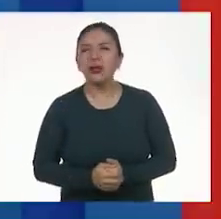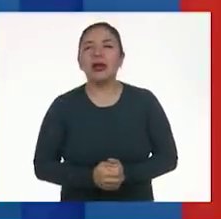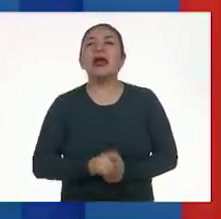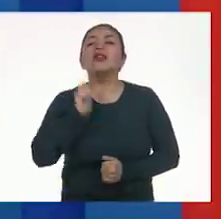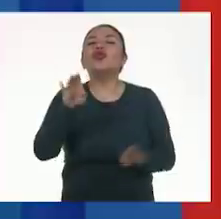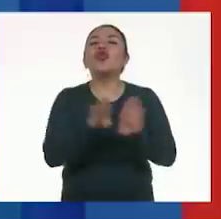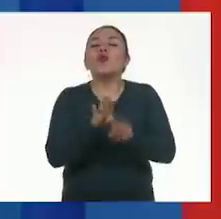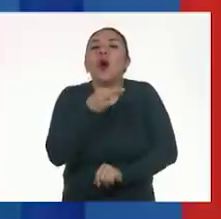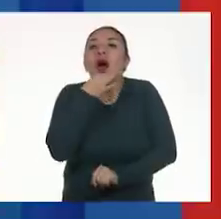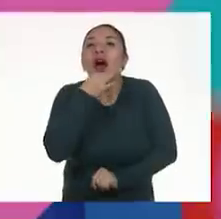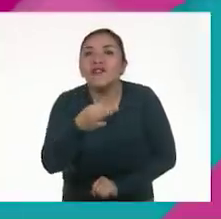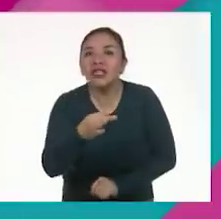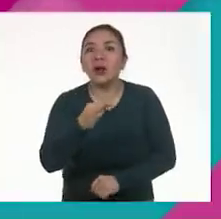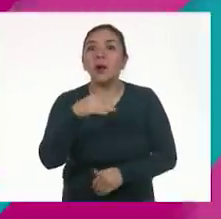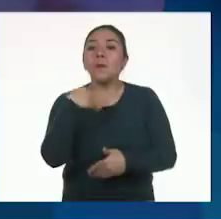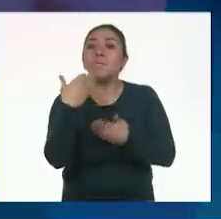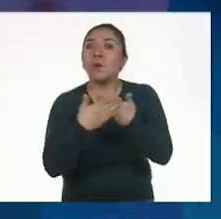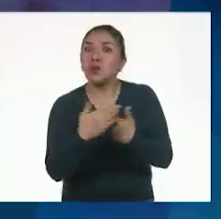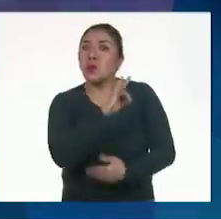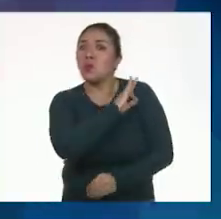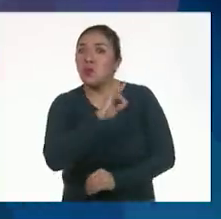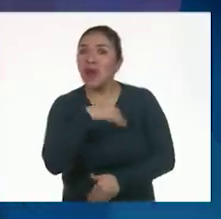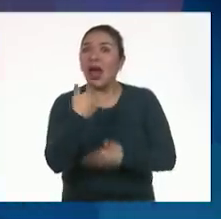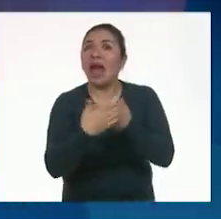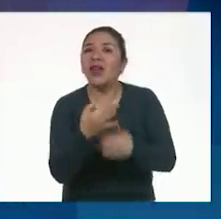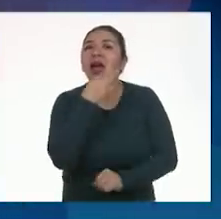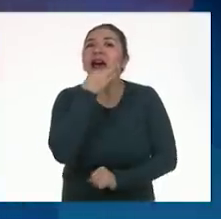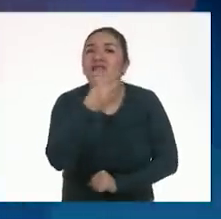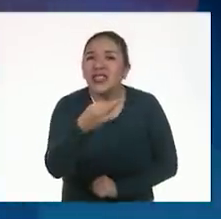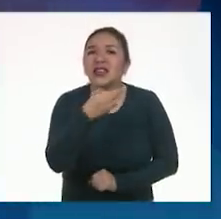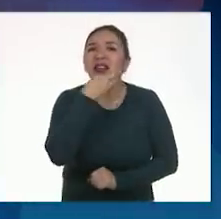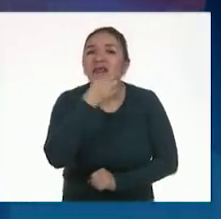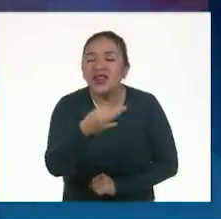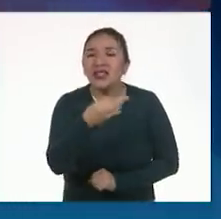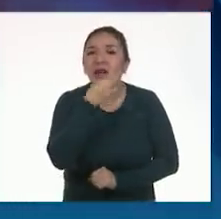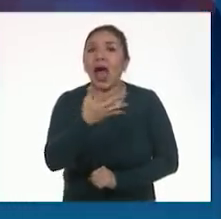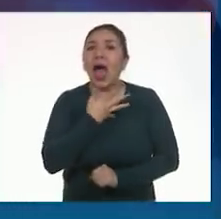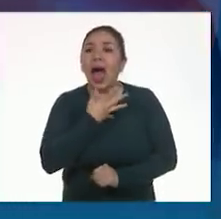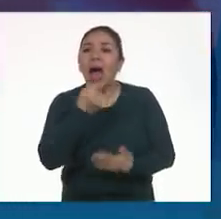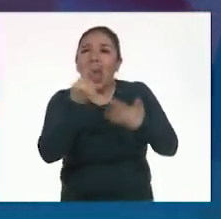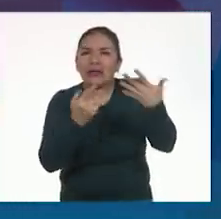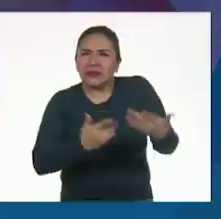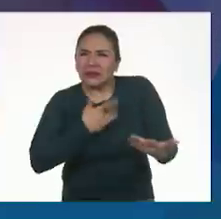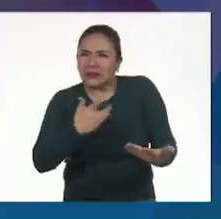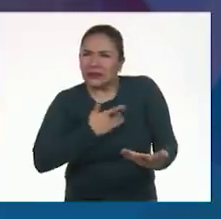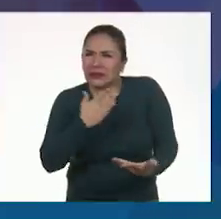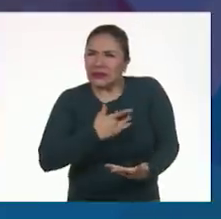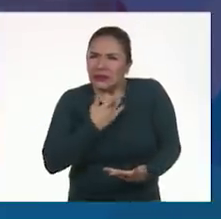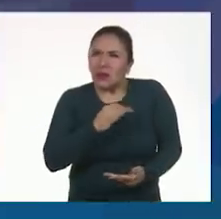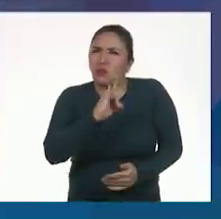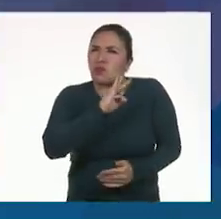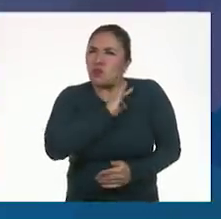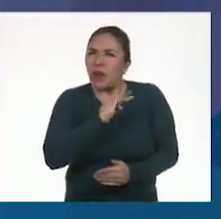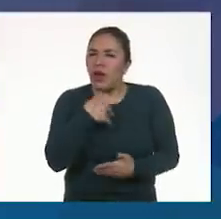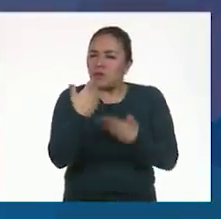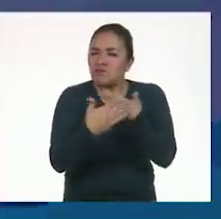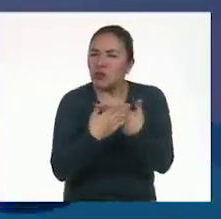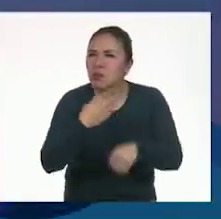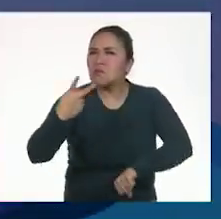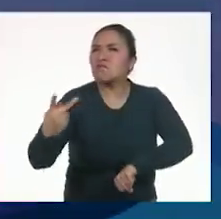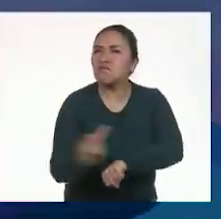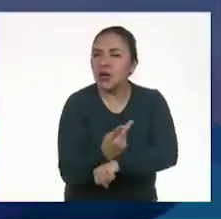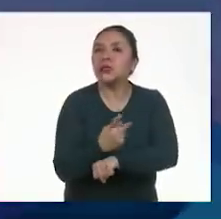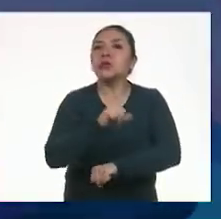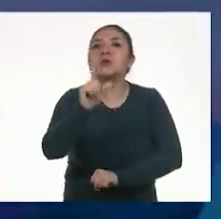va a pasar. Exacto. Son esa serie de señales, indicios que hay en la vida que de alguna manera te adelantan lo que va a suceder